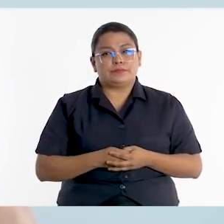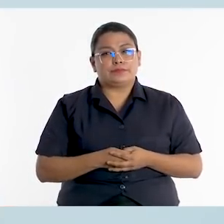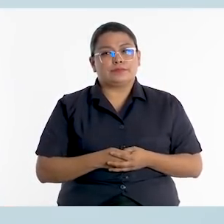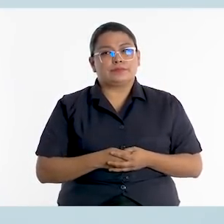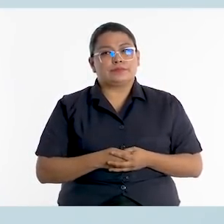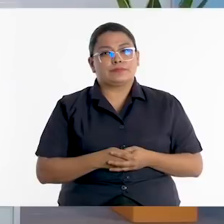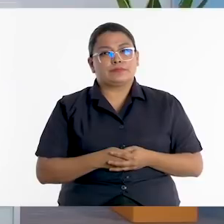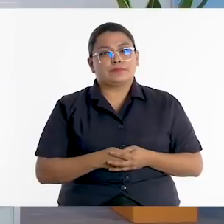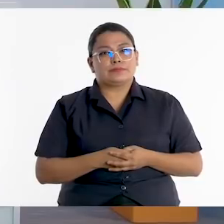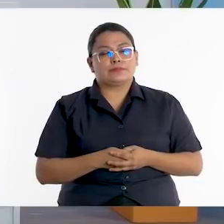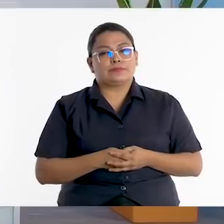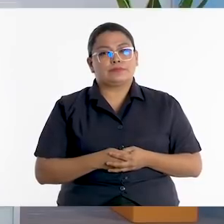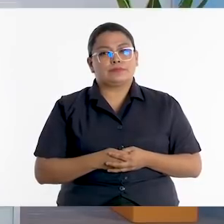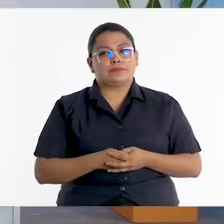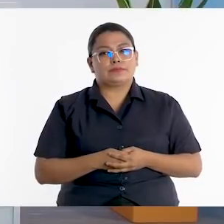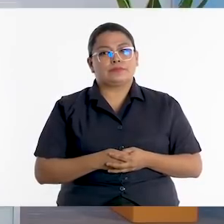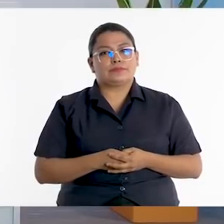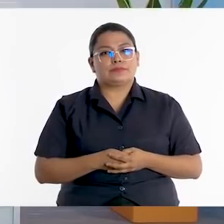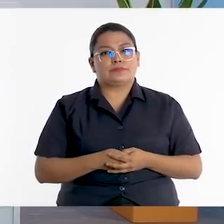100.